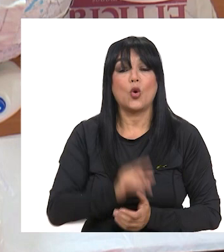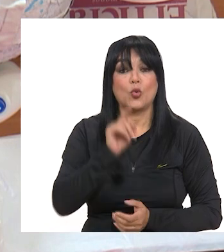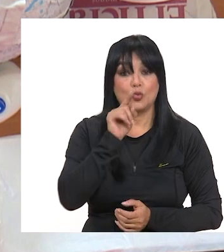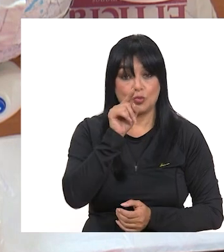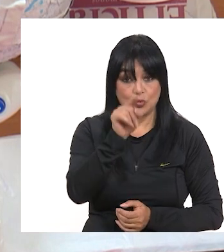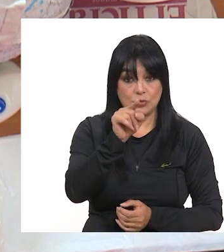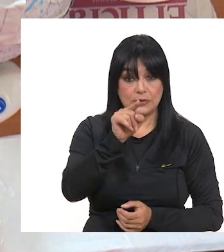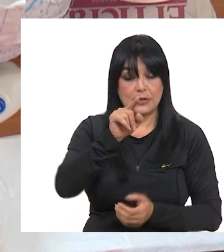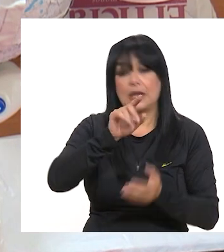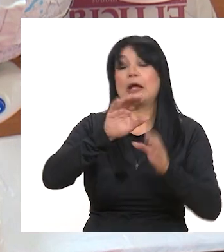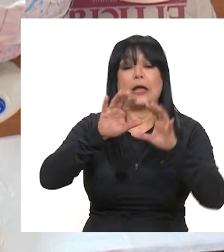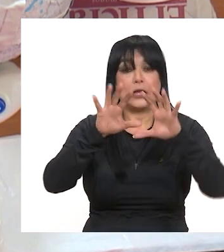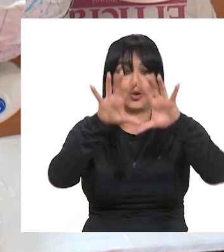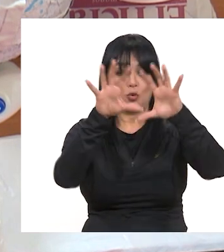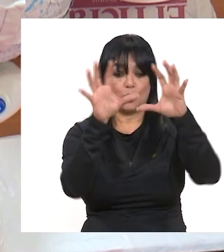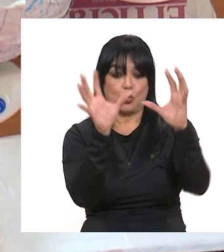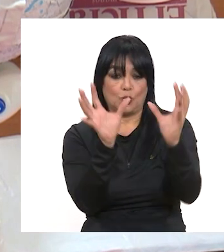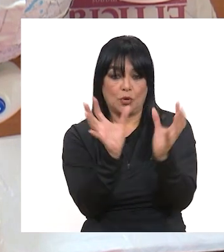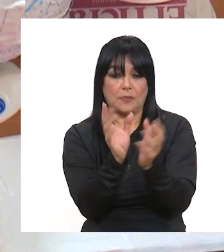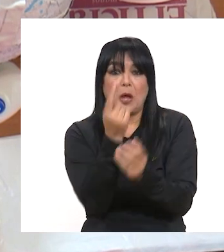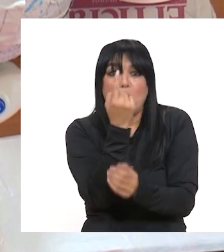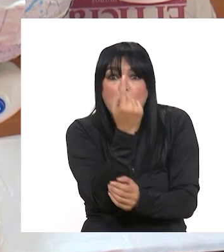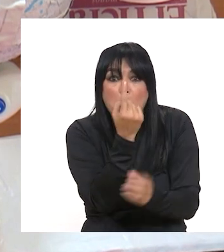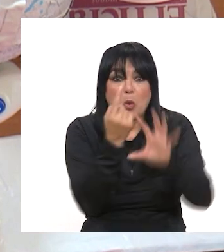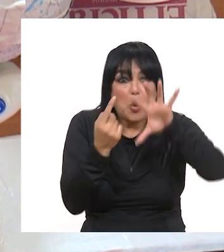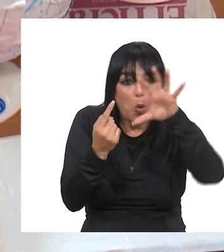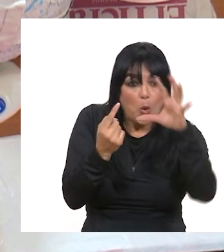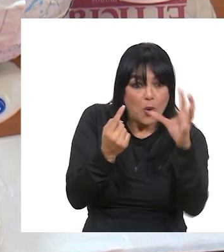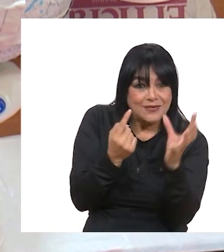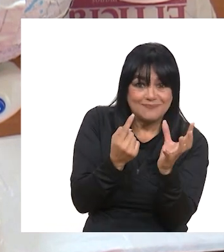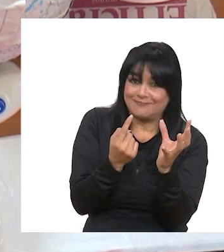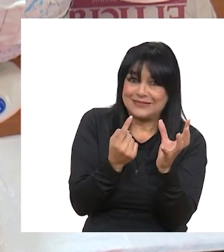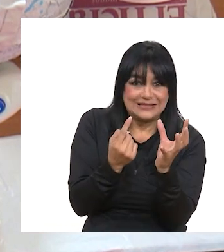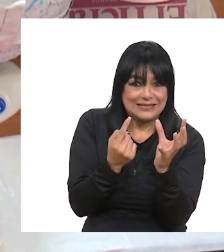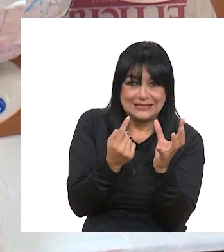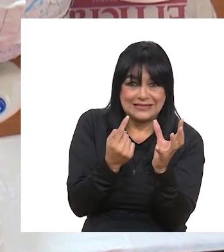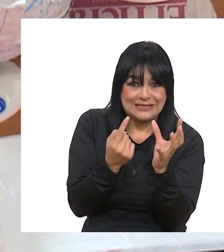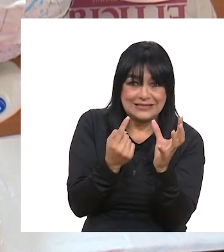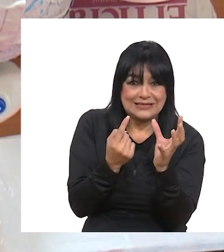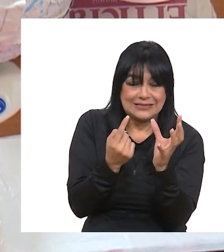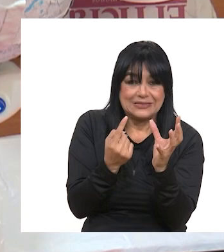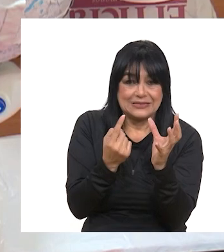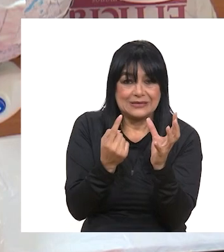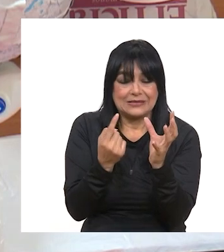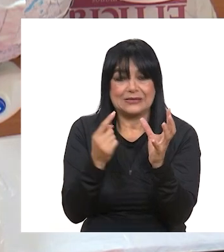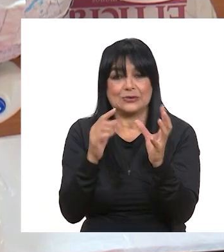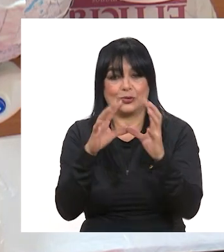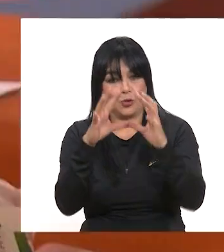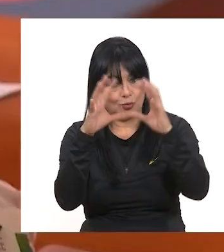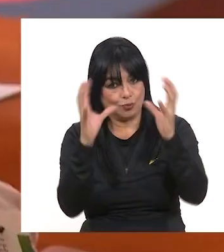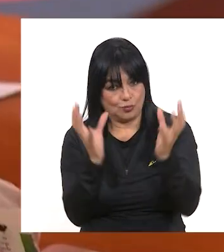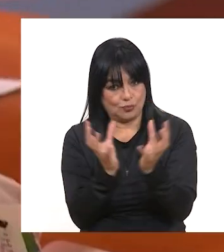Tienes que pegar a ambos lados porque si solo pegas en un lado se te cae el globo.